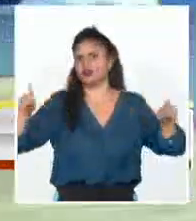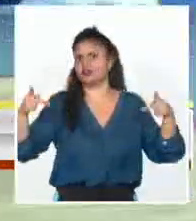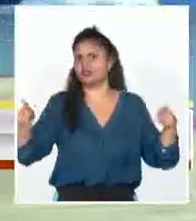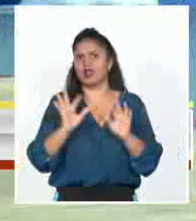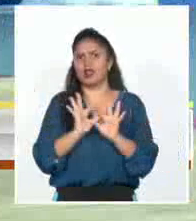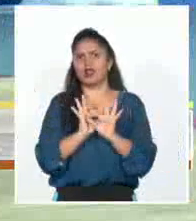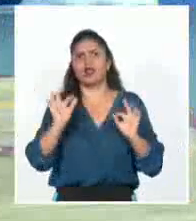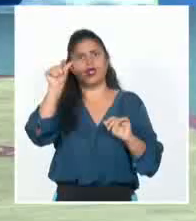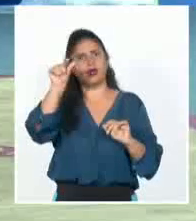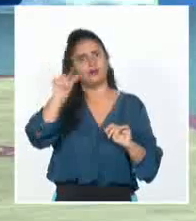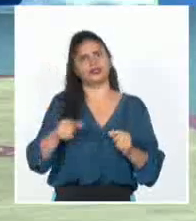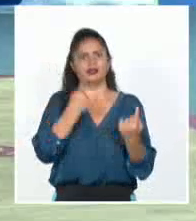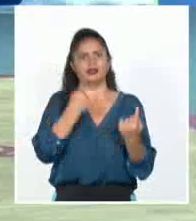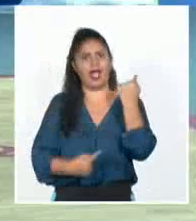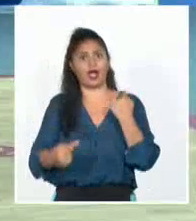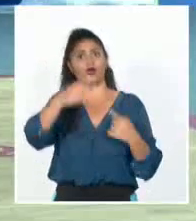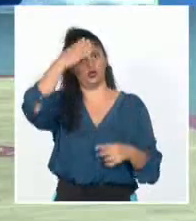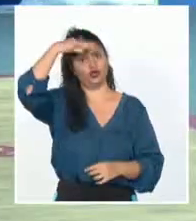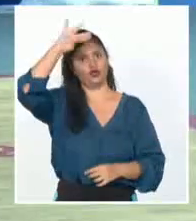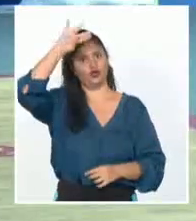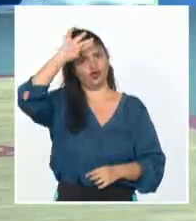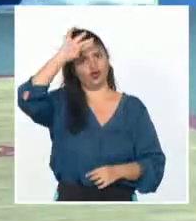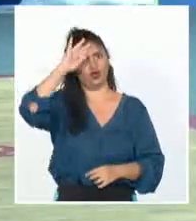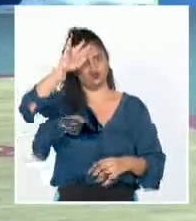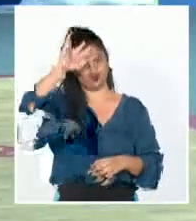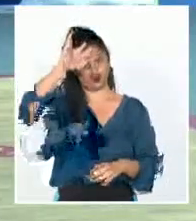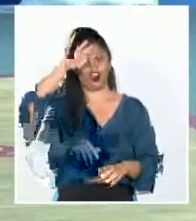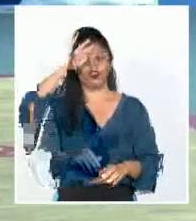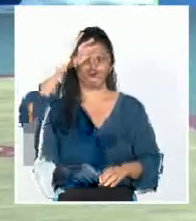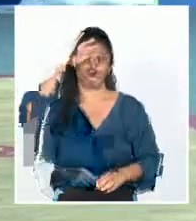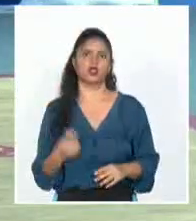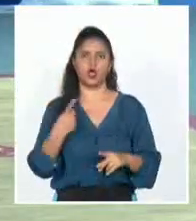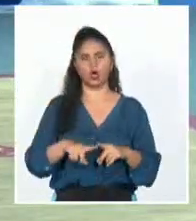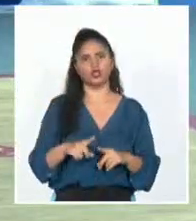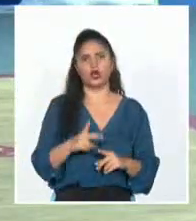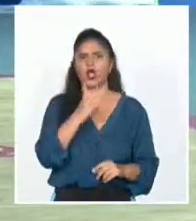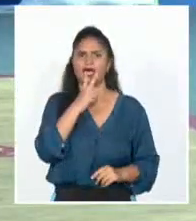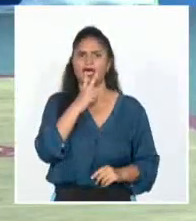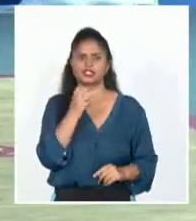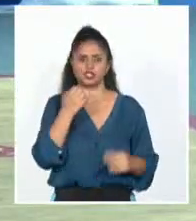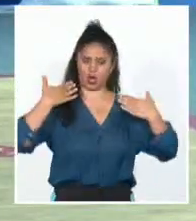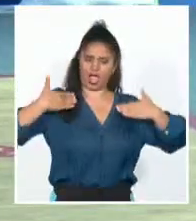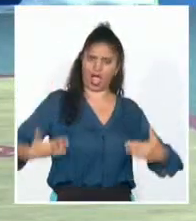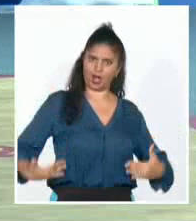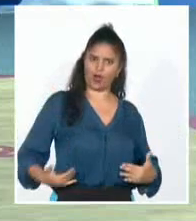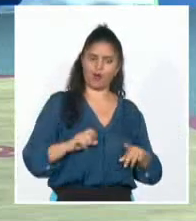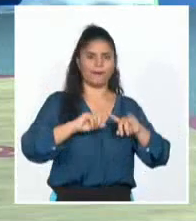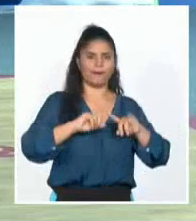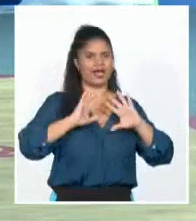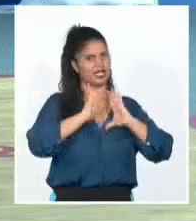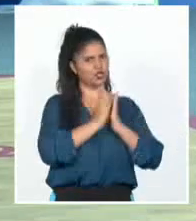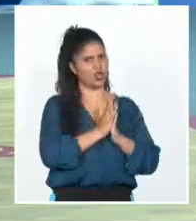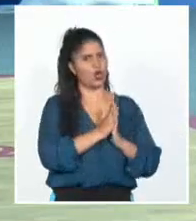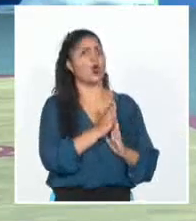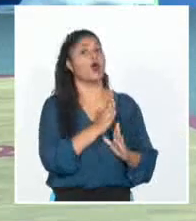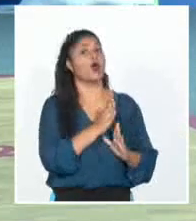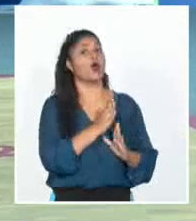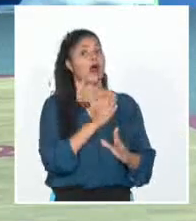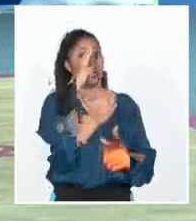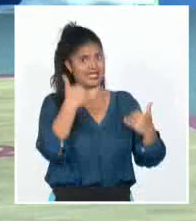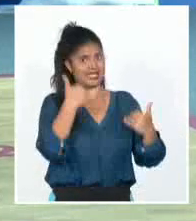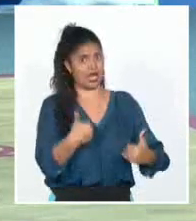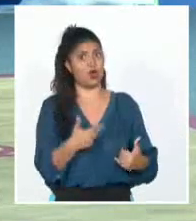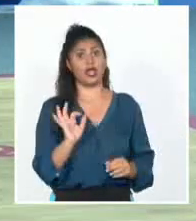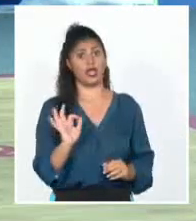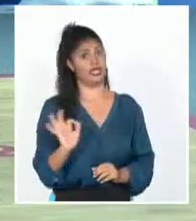sobresalen algunos de nuestro país. El control antidopaje es una garantía en aras del juego limpio, y es ahí donde nuevamente una parte importante